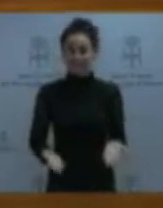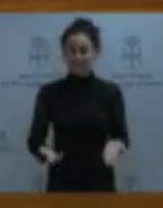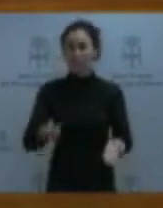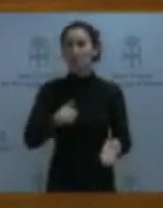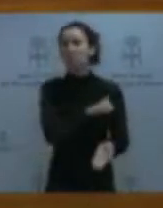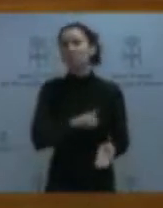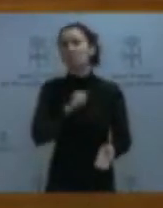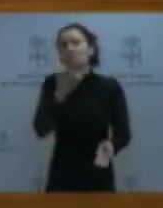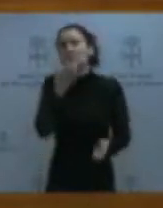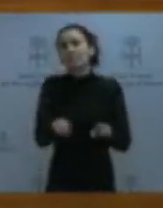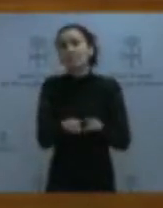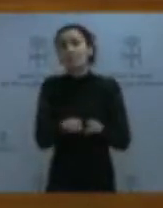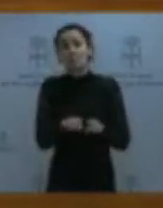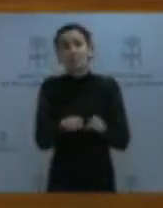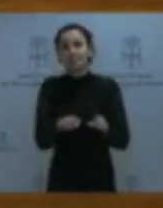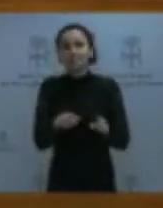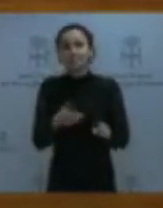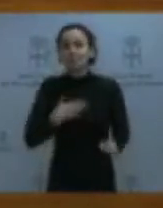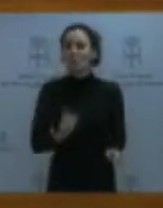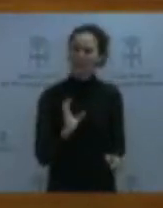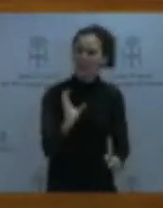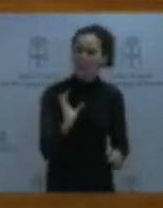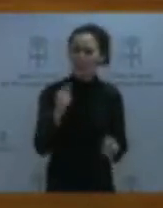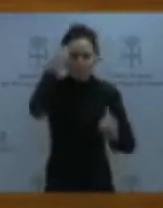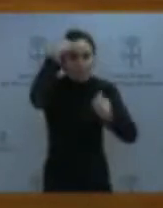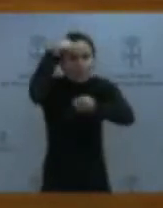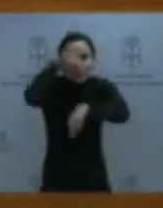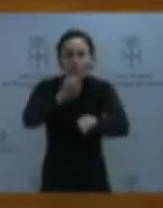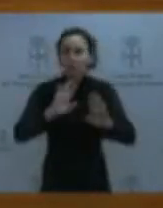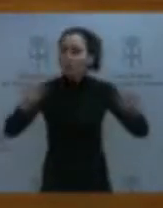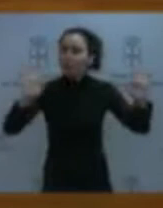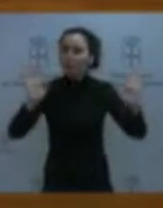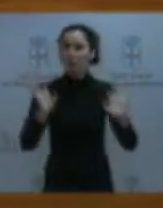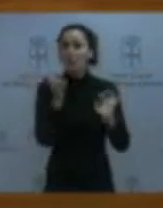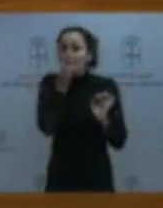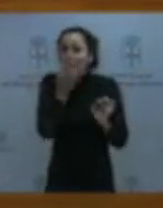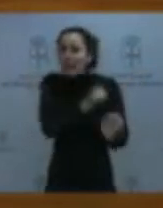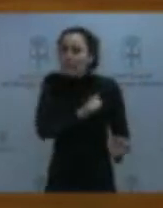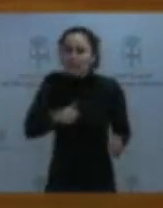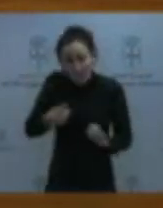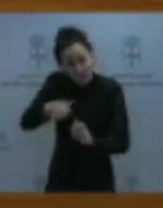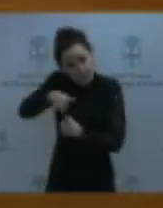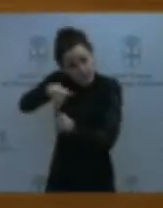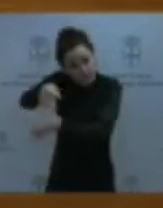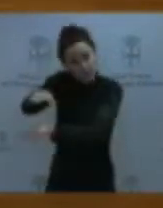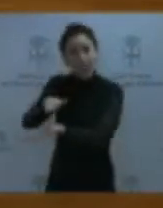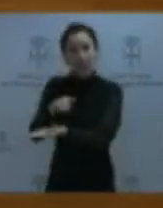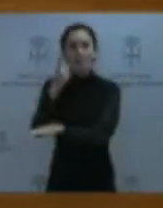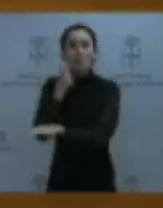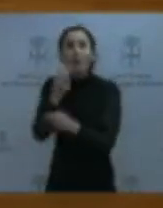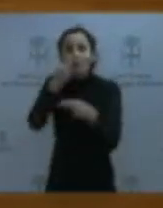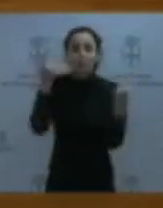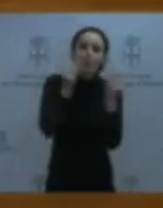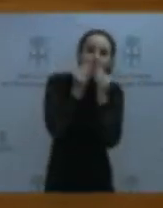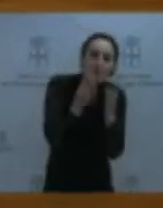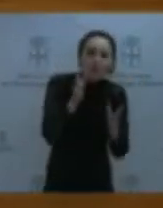sería partidario de no haberlo vendido y de que se gestionara con criterios de eficiencia privada, pero que sería un banco público y, en su caso, si